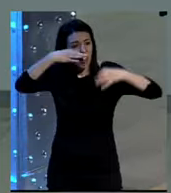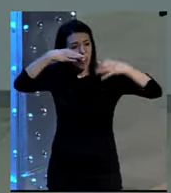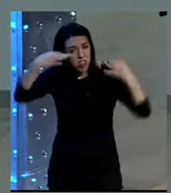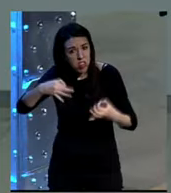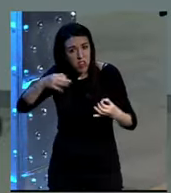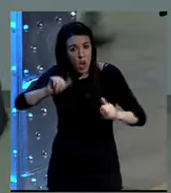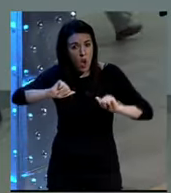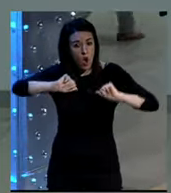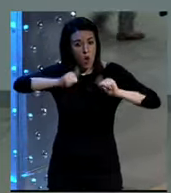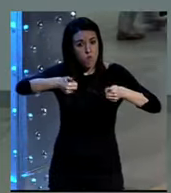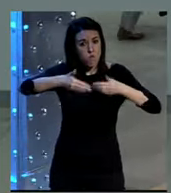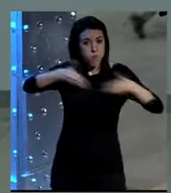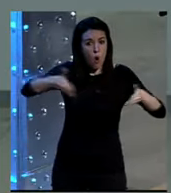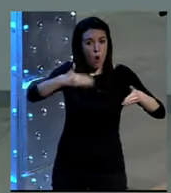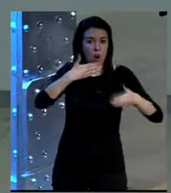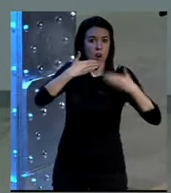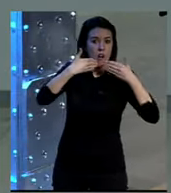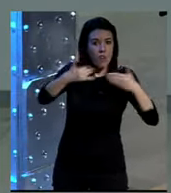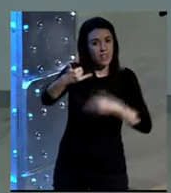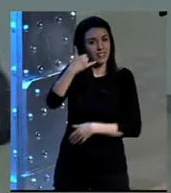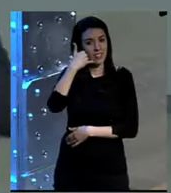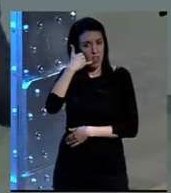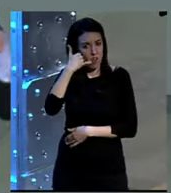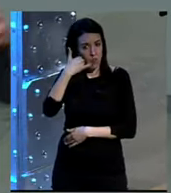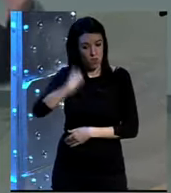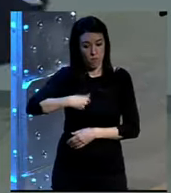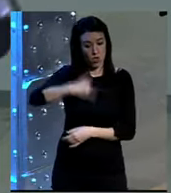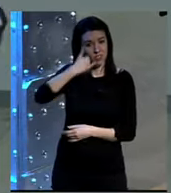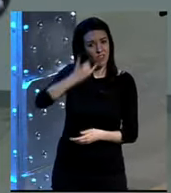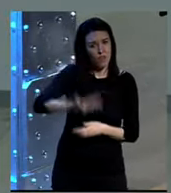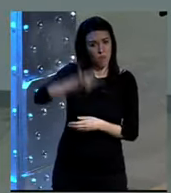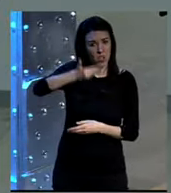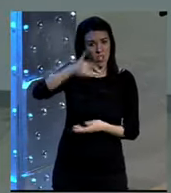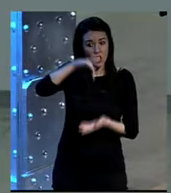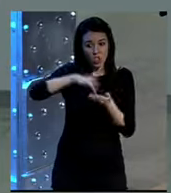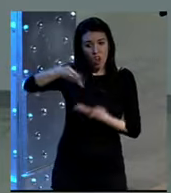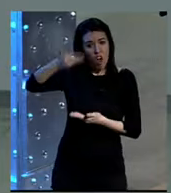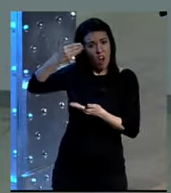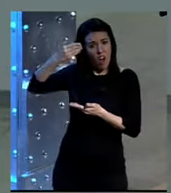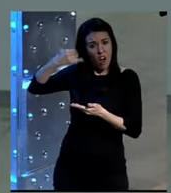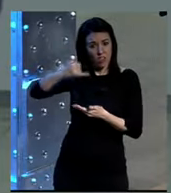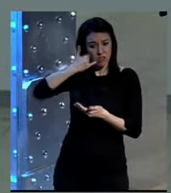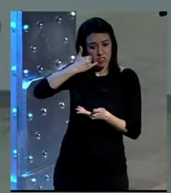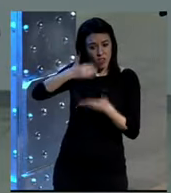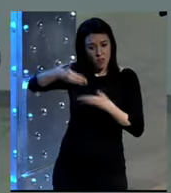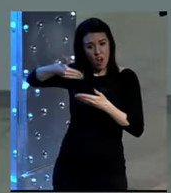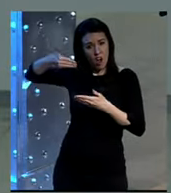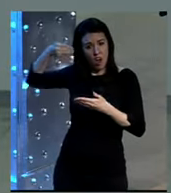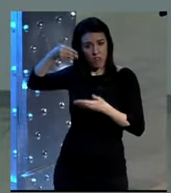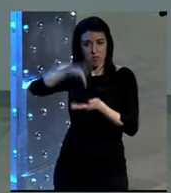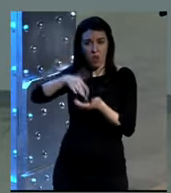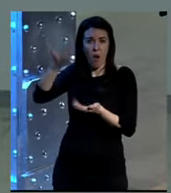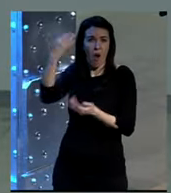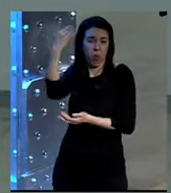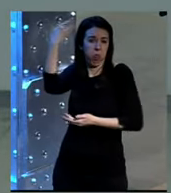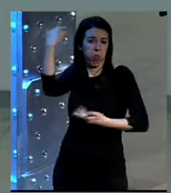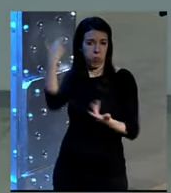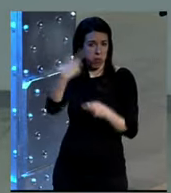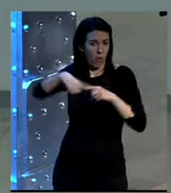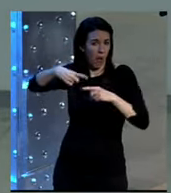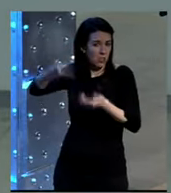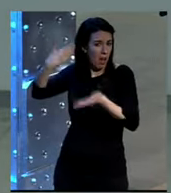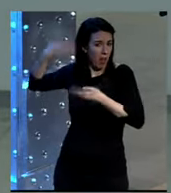verdad, empezaron con el teléfono, y que el teléfono es lo importante, y que todo lo anterior es como una cosa que pasó antes. Y cuando ves